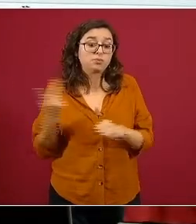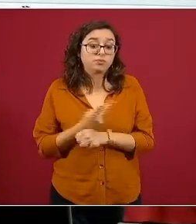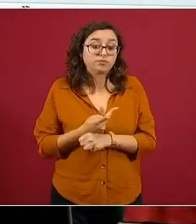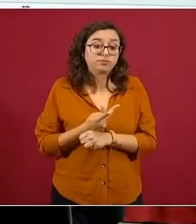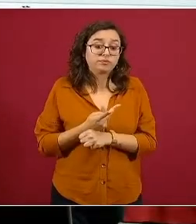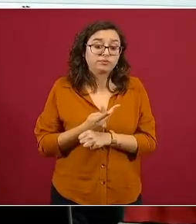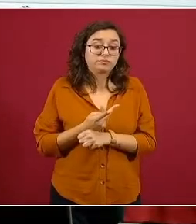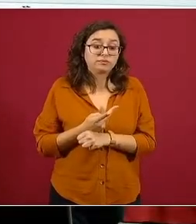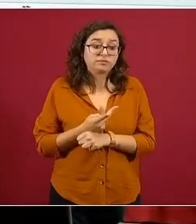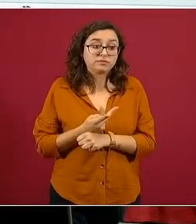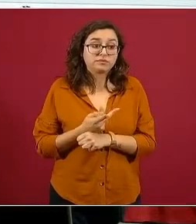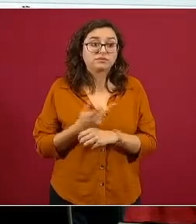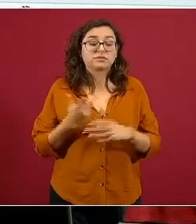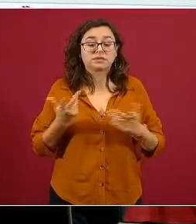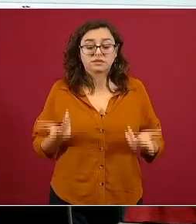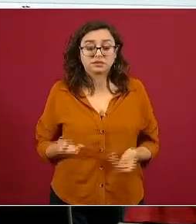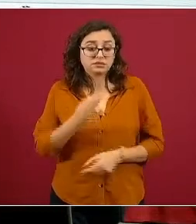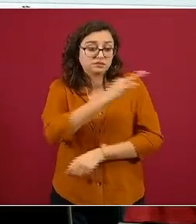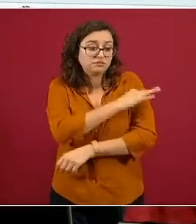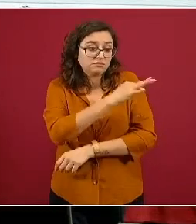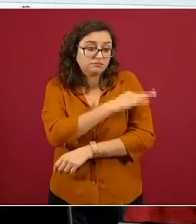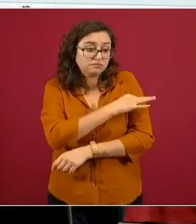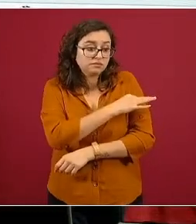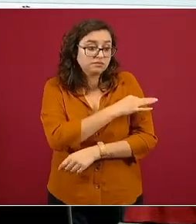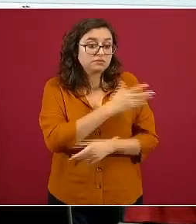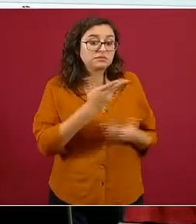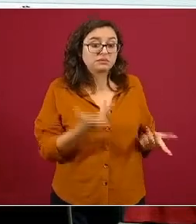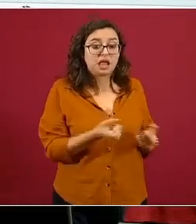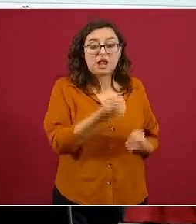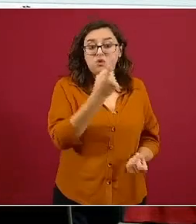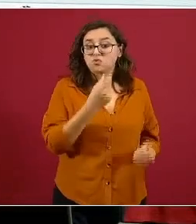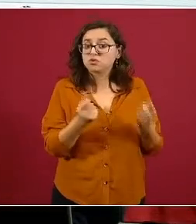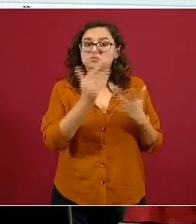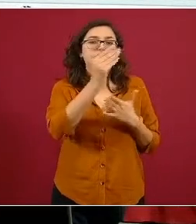nosotros esperaríamos encontrar que se vacunaron, pues hubo gente con la que